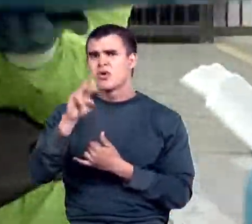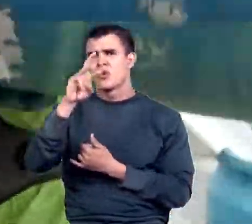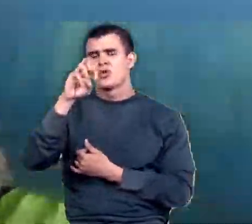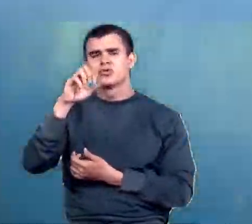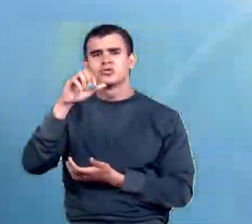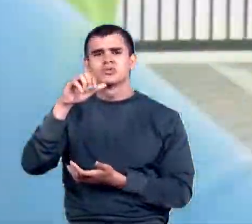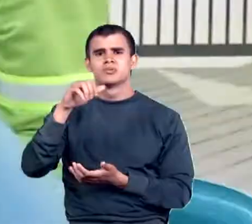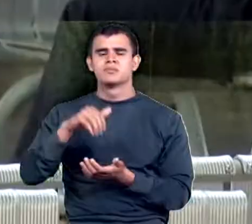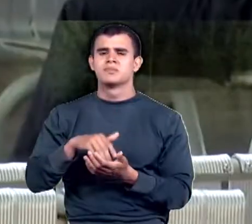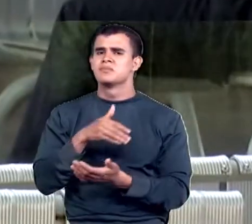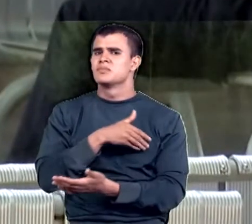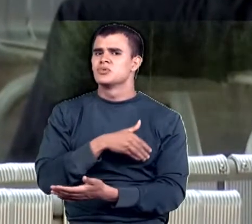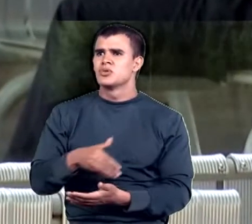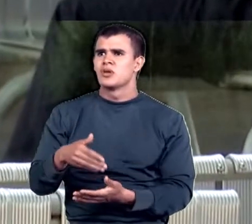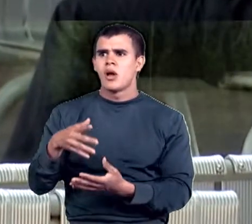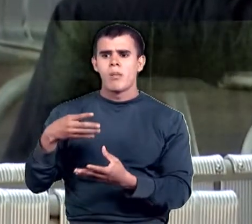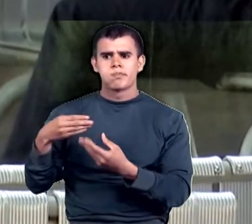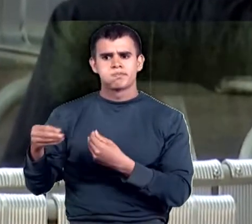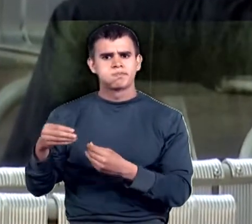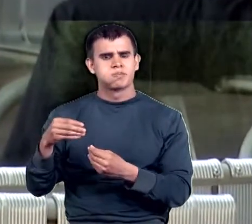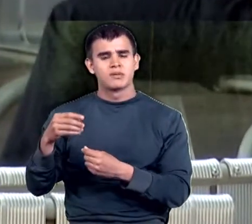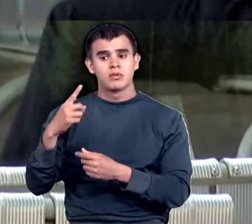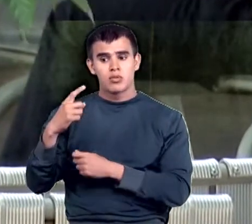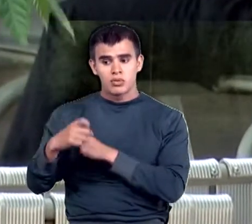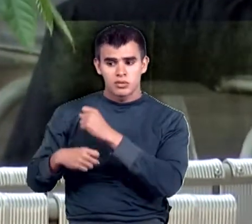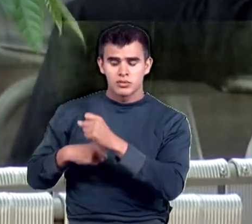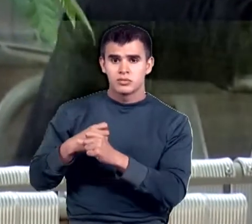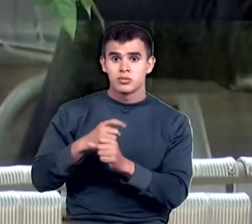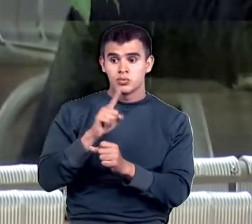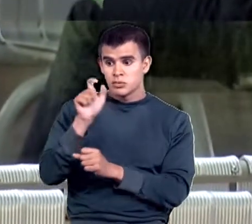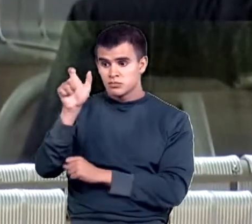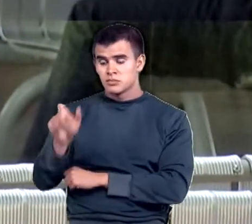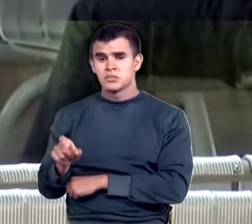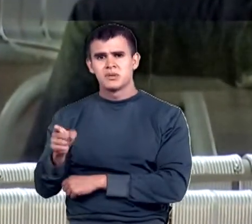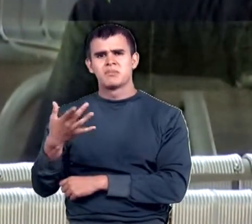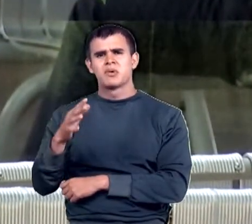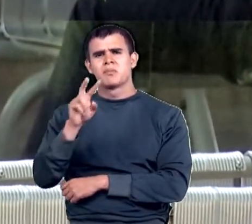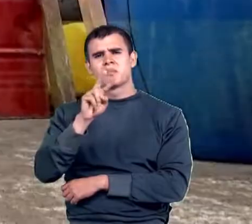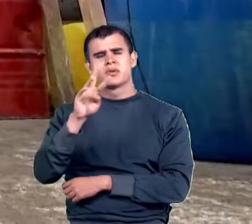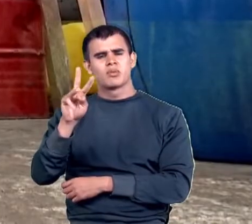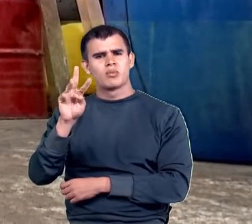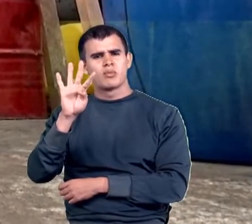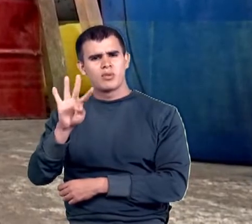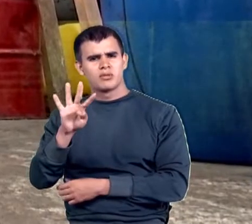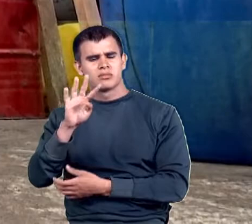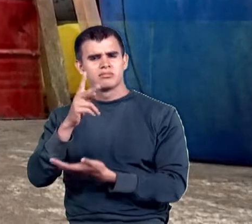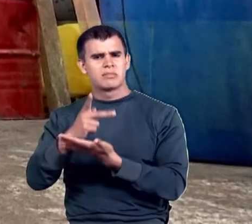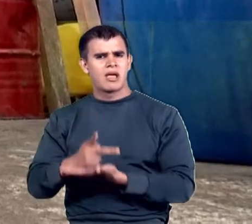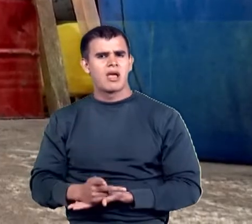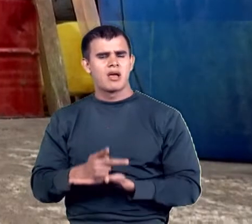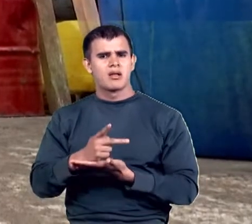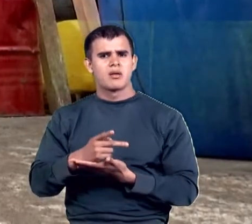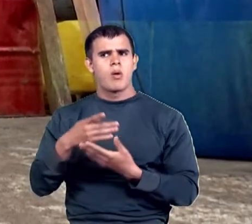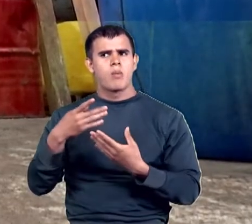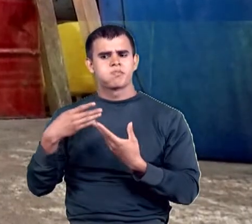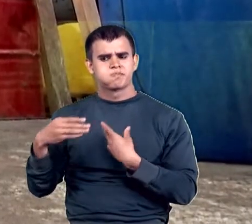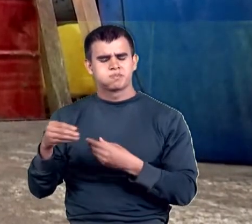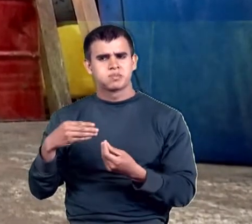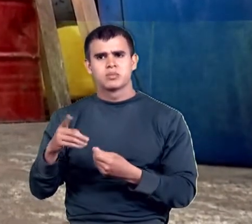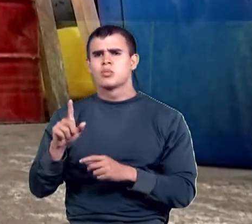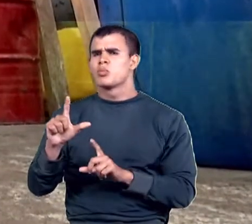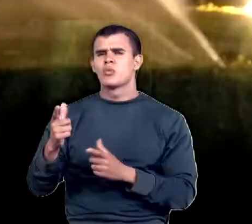o menos 8 millones de plásticos al año. Cada colombiano produce más o menos 24 kilos de plásticos al